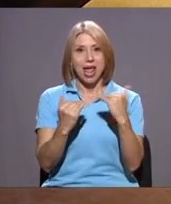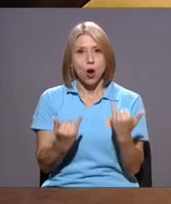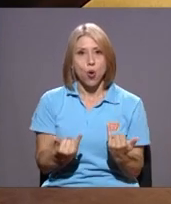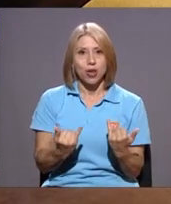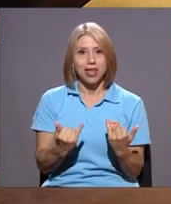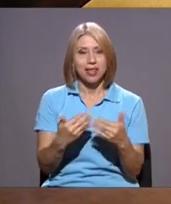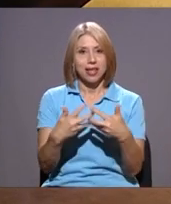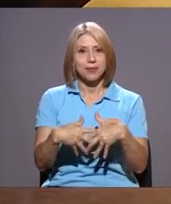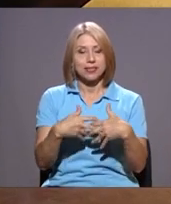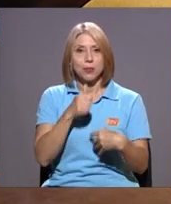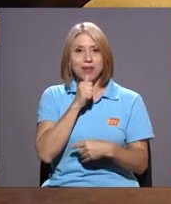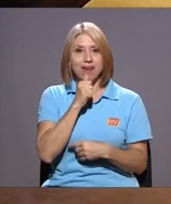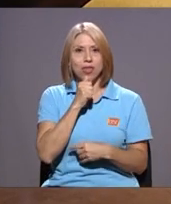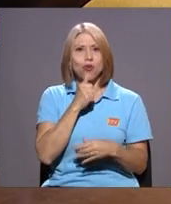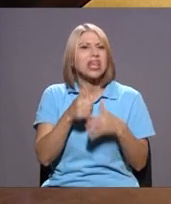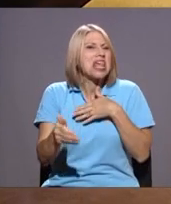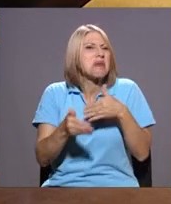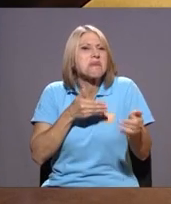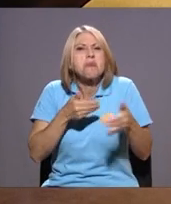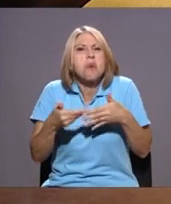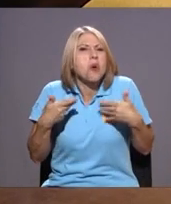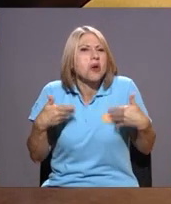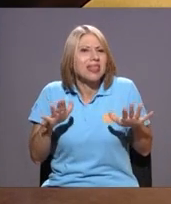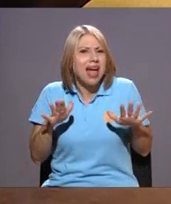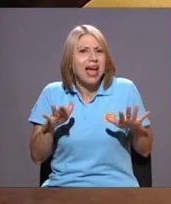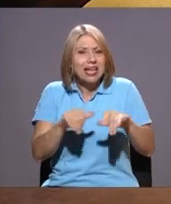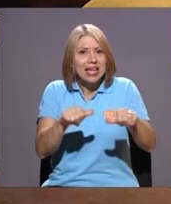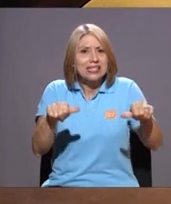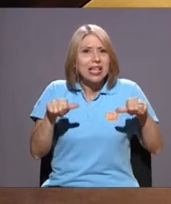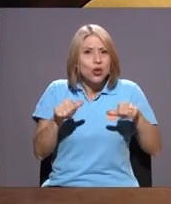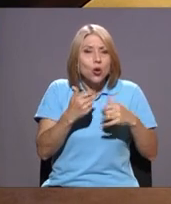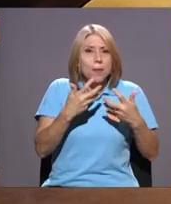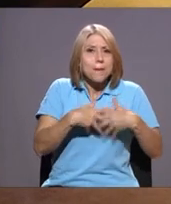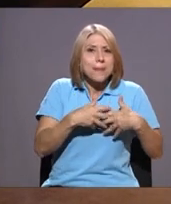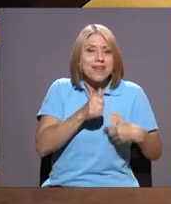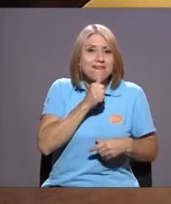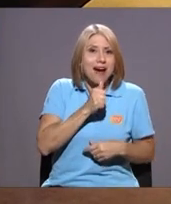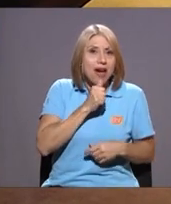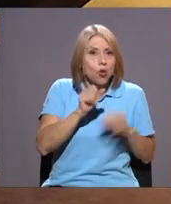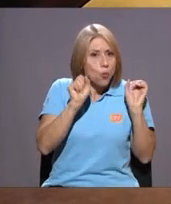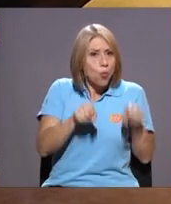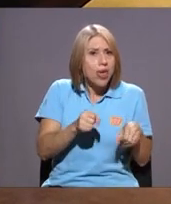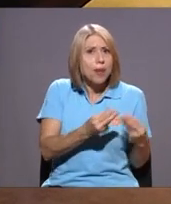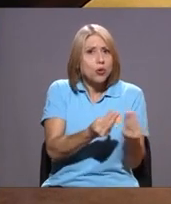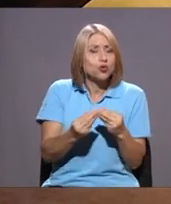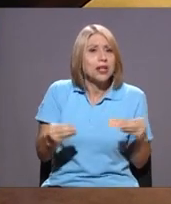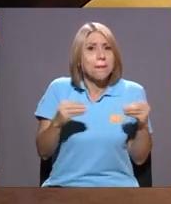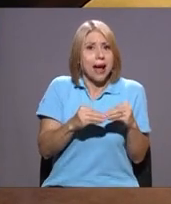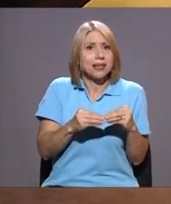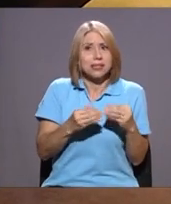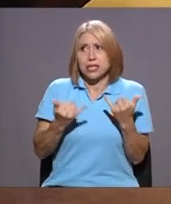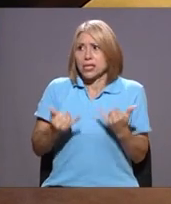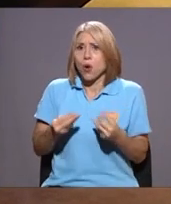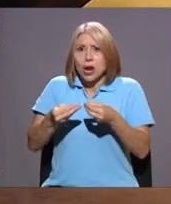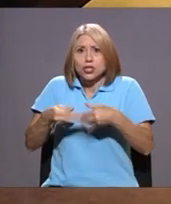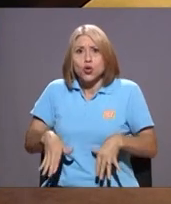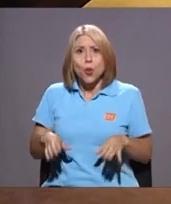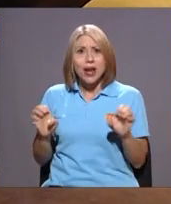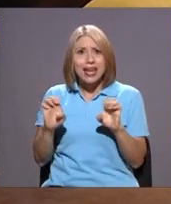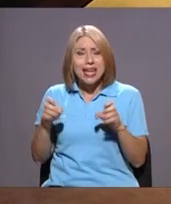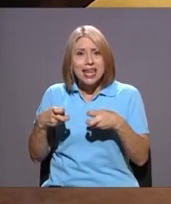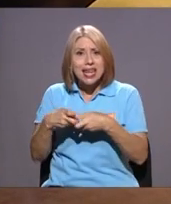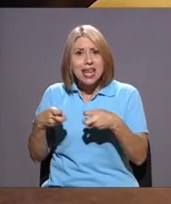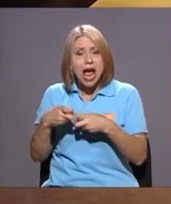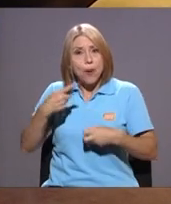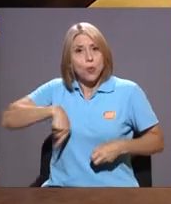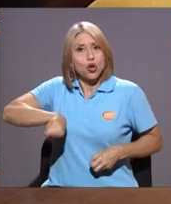sector privado que importa que el sector privado pueda producir más si sobra la energía bueno ahora porque exportamos energía que es una necesidad